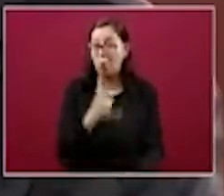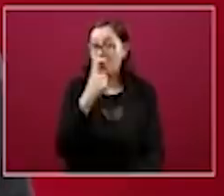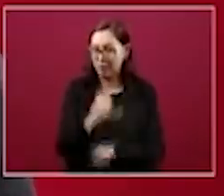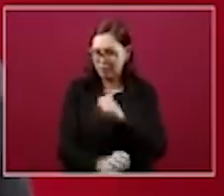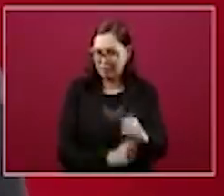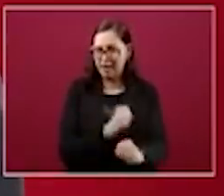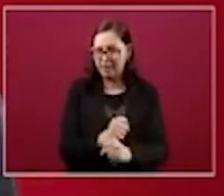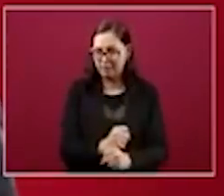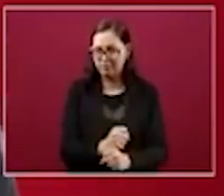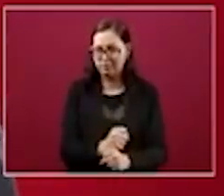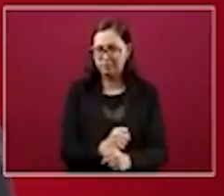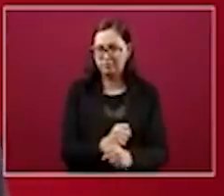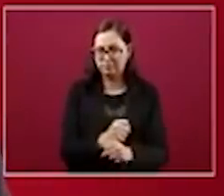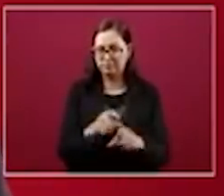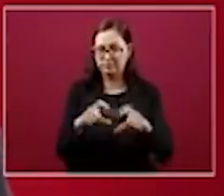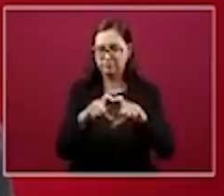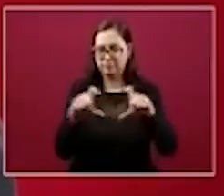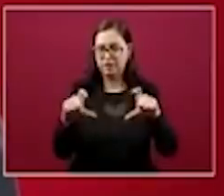Entonces, eso sería,